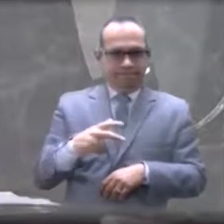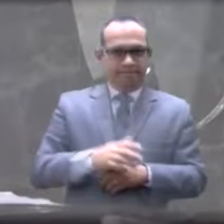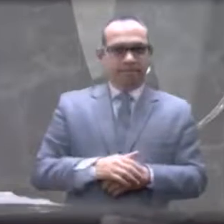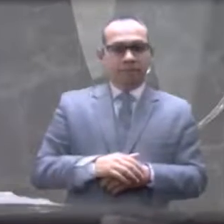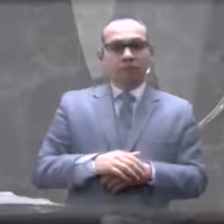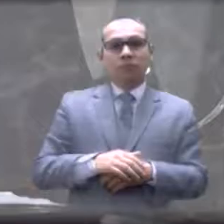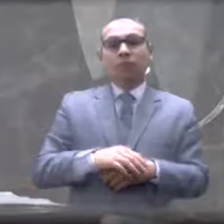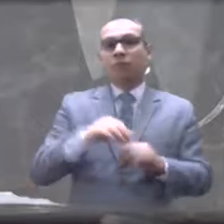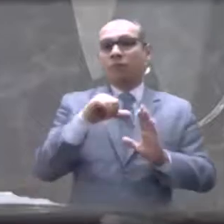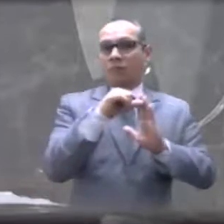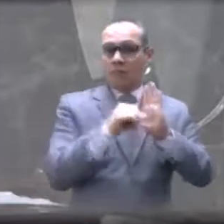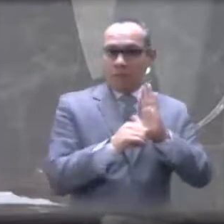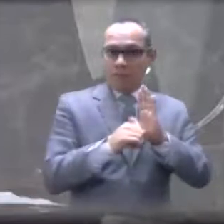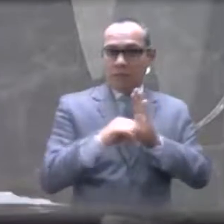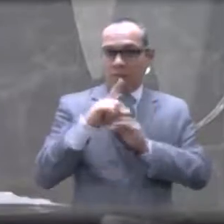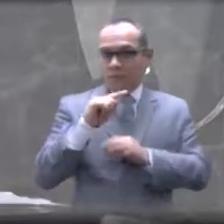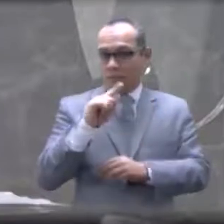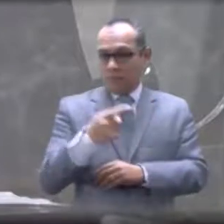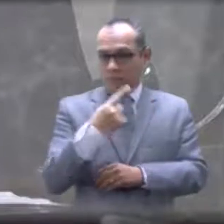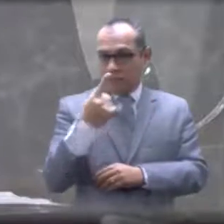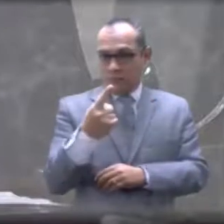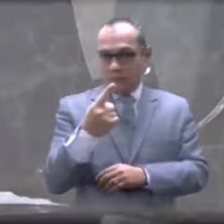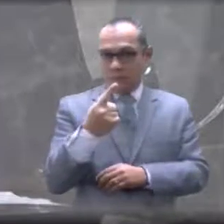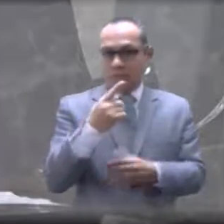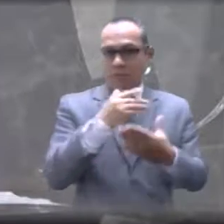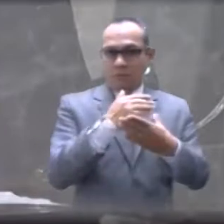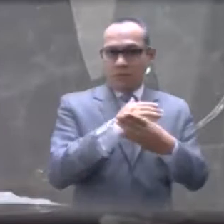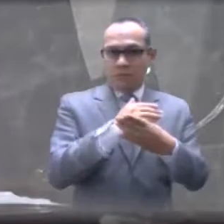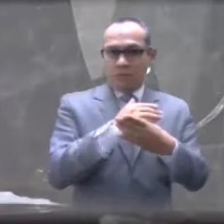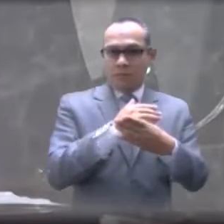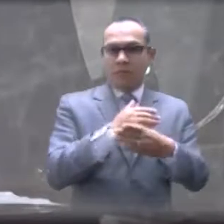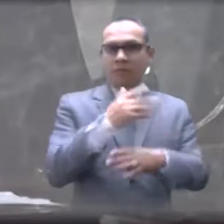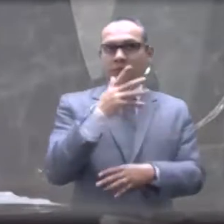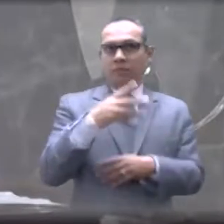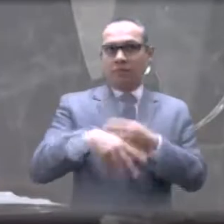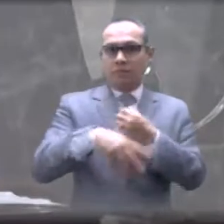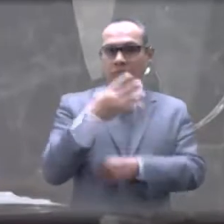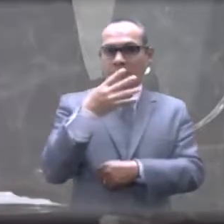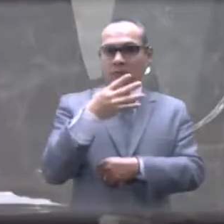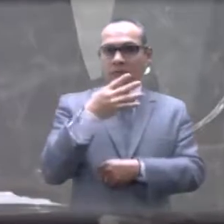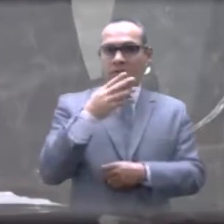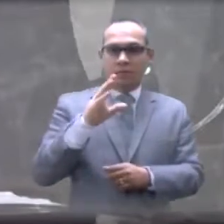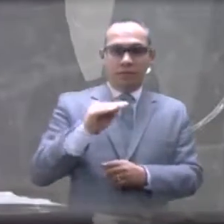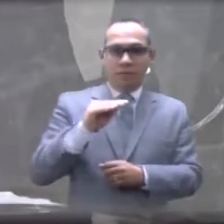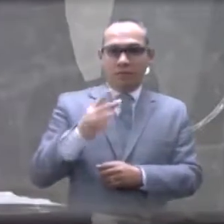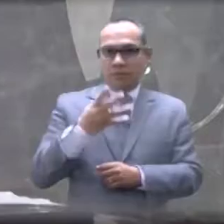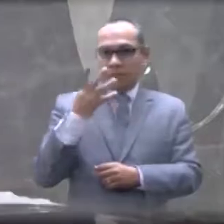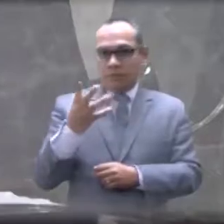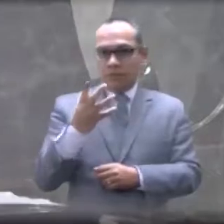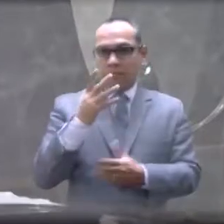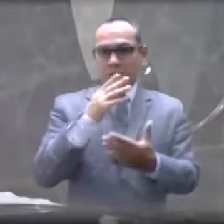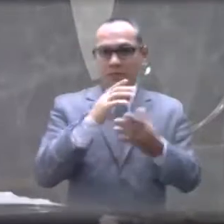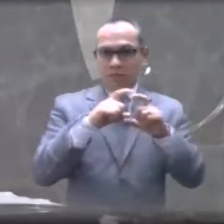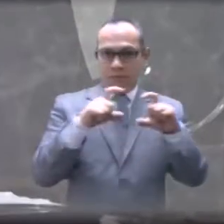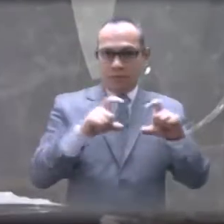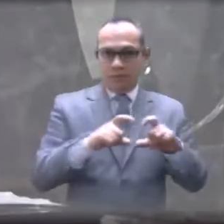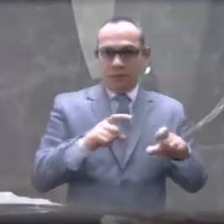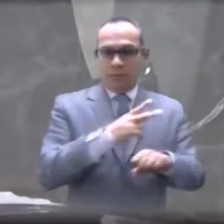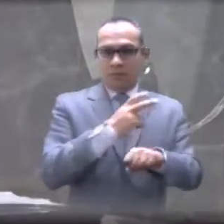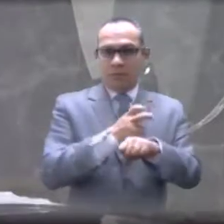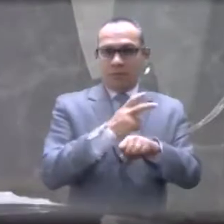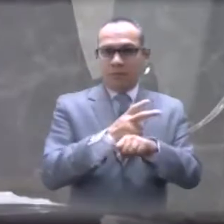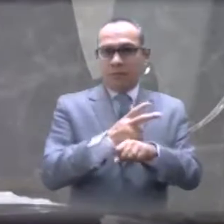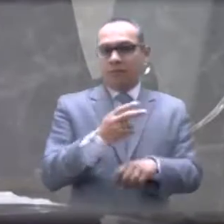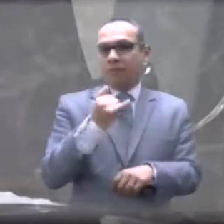de los artículos 71, fracción decimocuarta, 94, párrafo segundo y 96